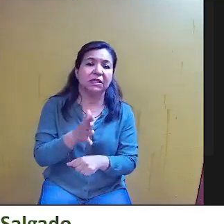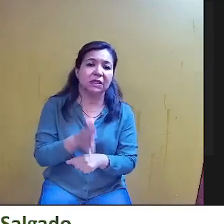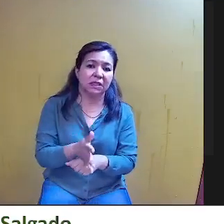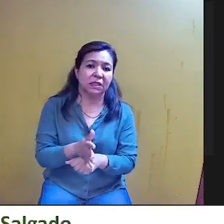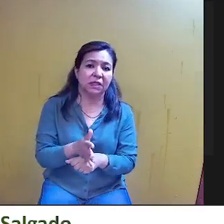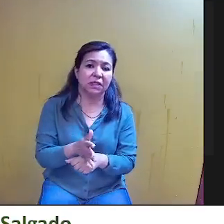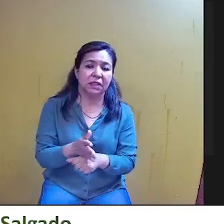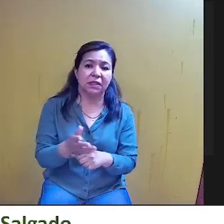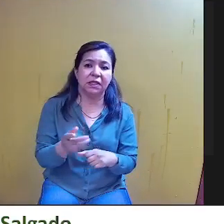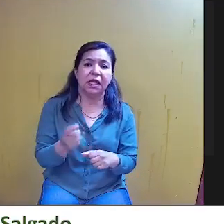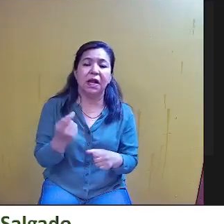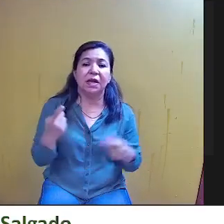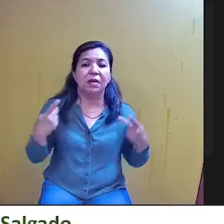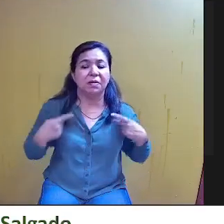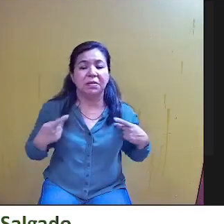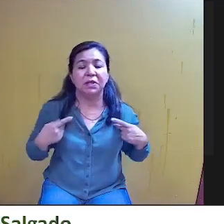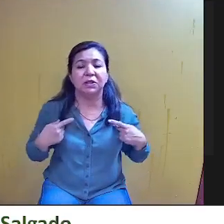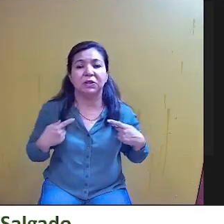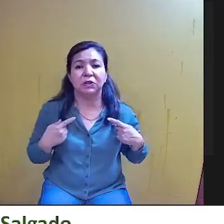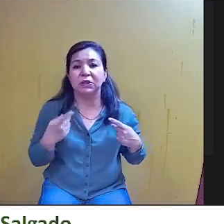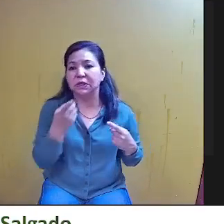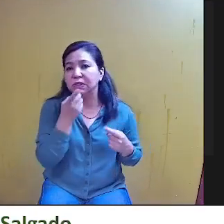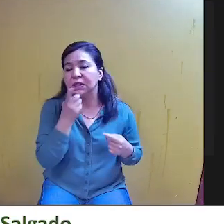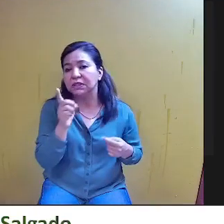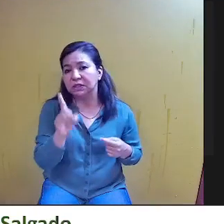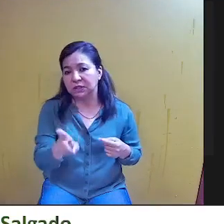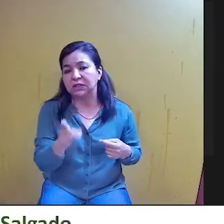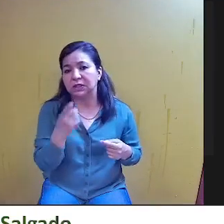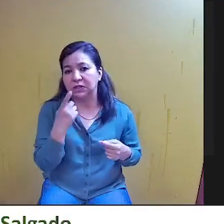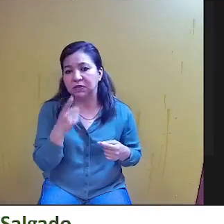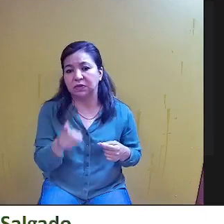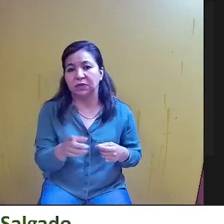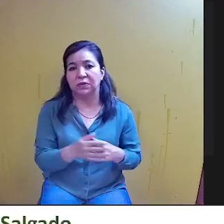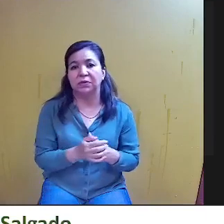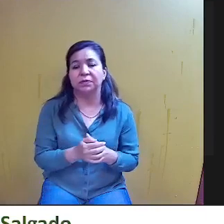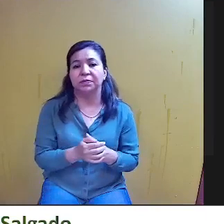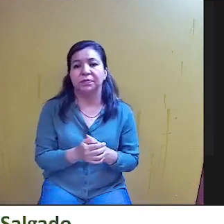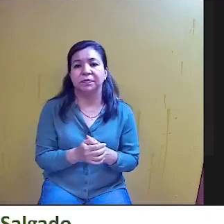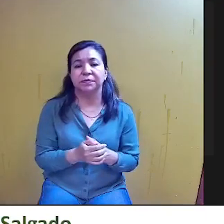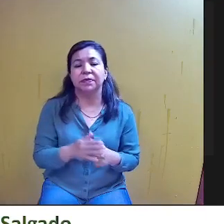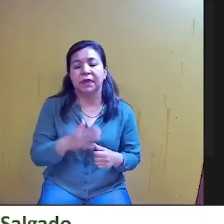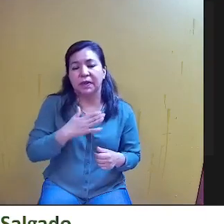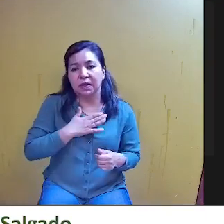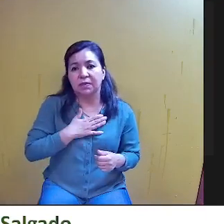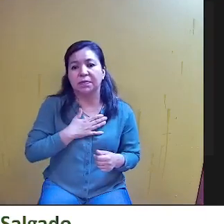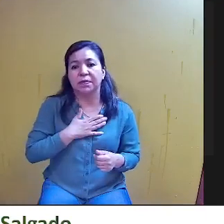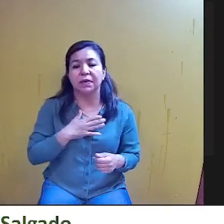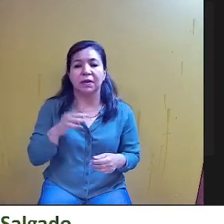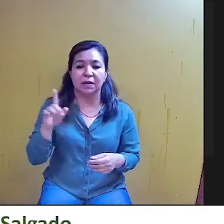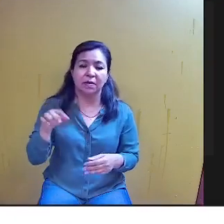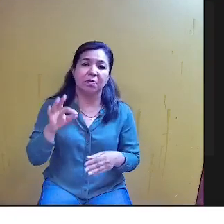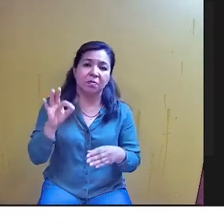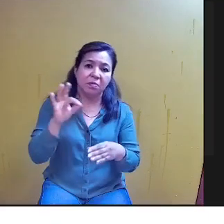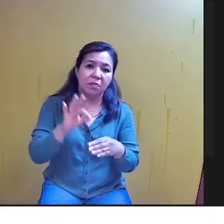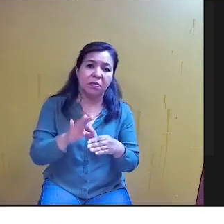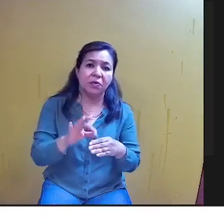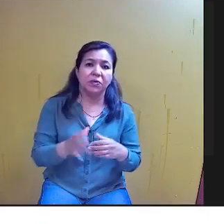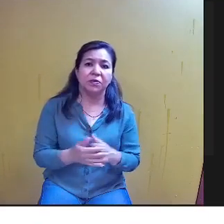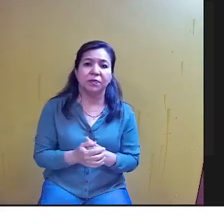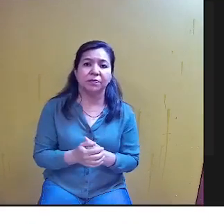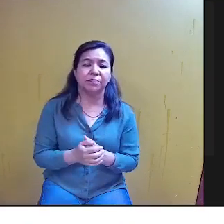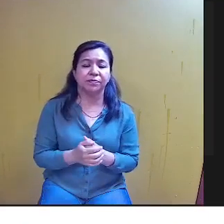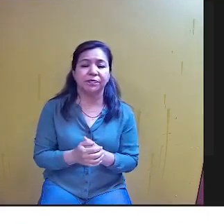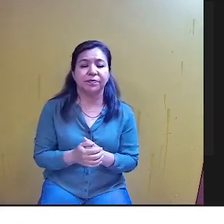motivos y fundamentos que he vertido en este voto particular. Es